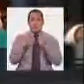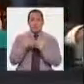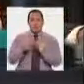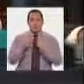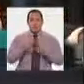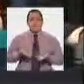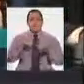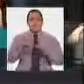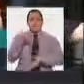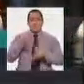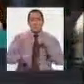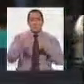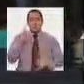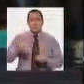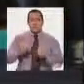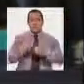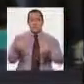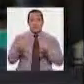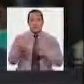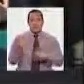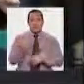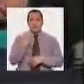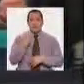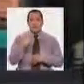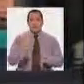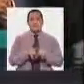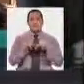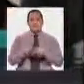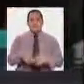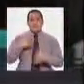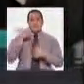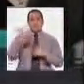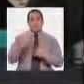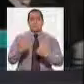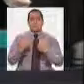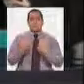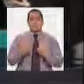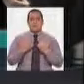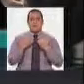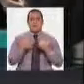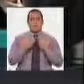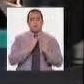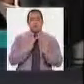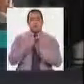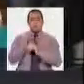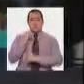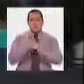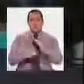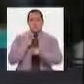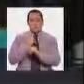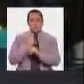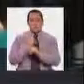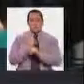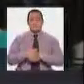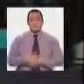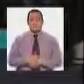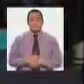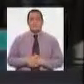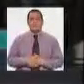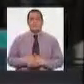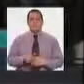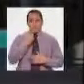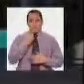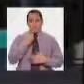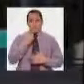un juicio en sede nacional y simultáneamente se tenga un proceso internacionalmente. Lo que